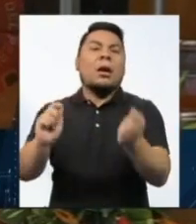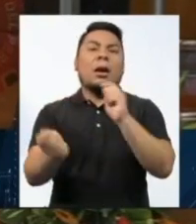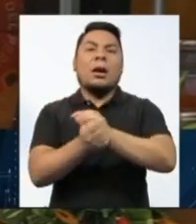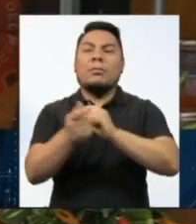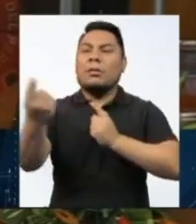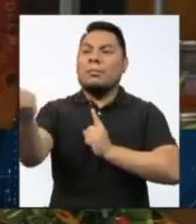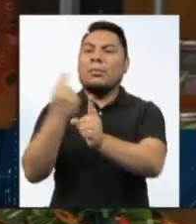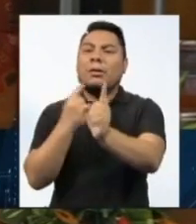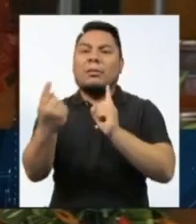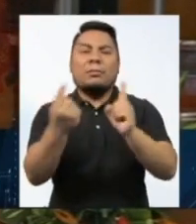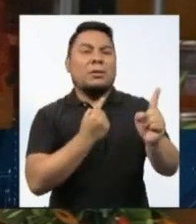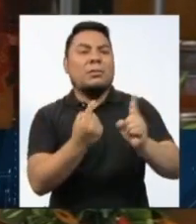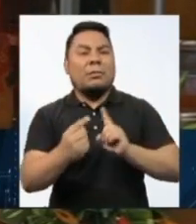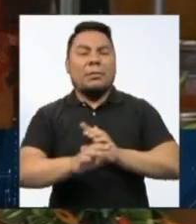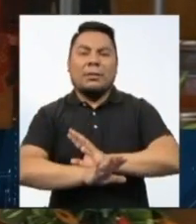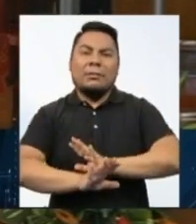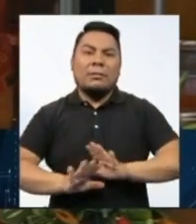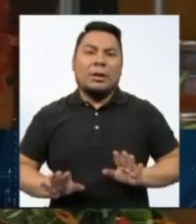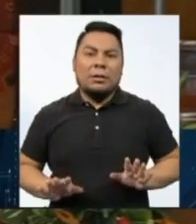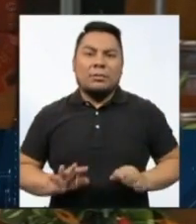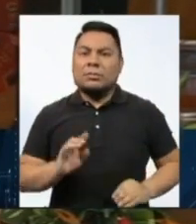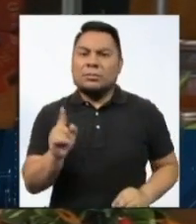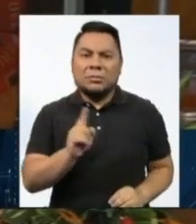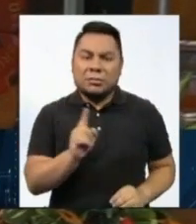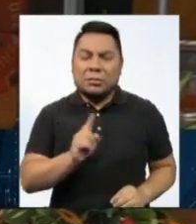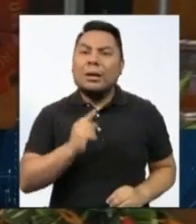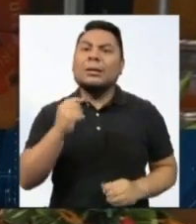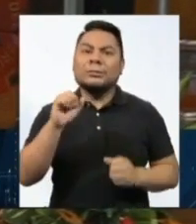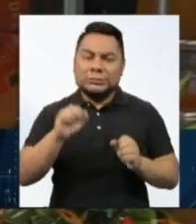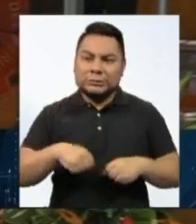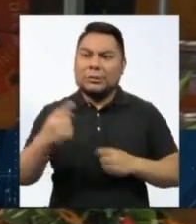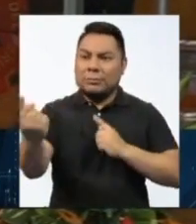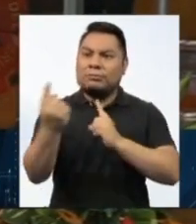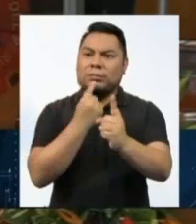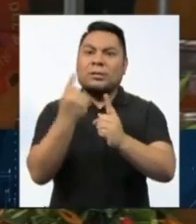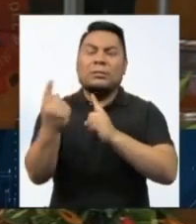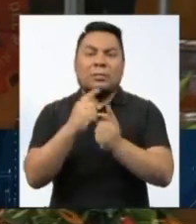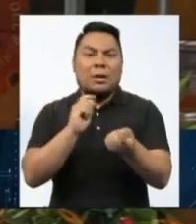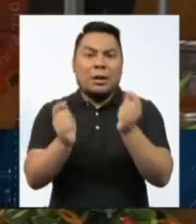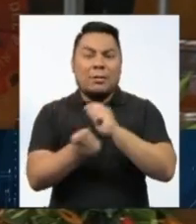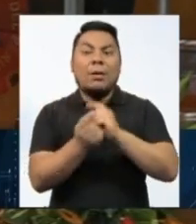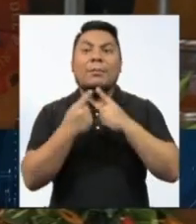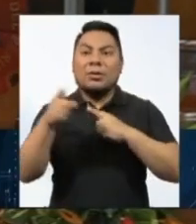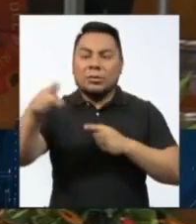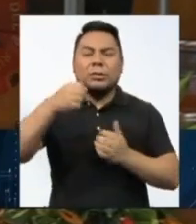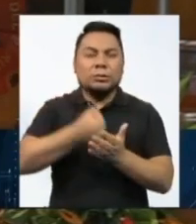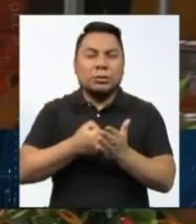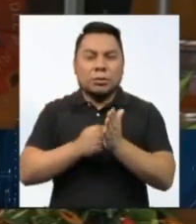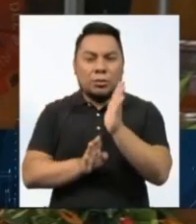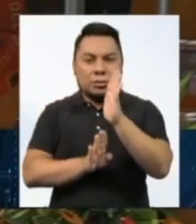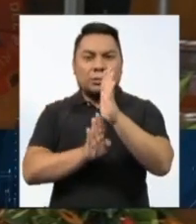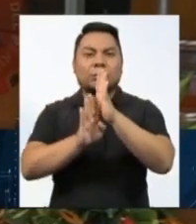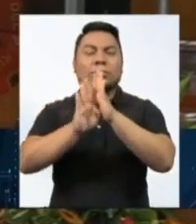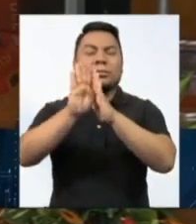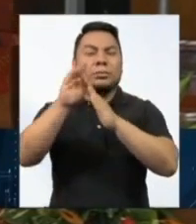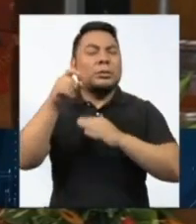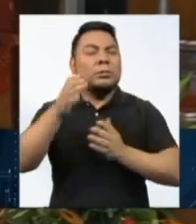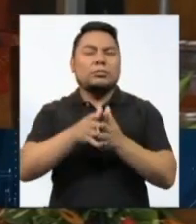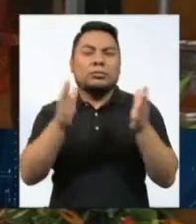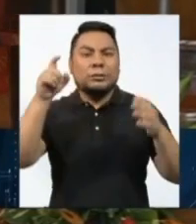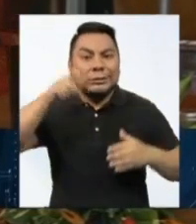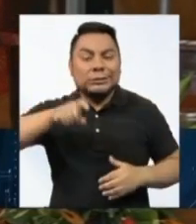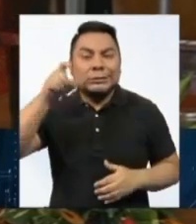gobierno local y regional que genere una disminución en esta inversión pública que es tan necesaria.